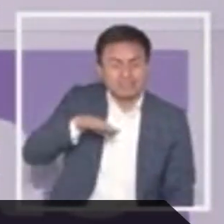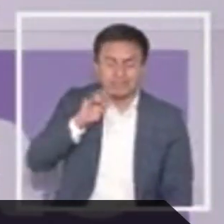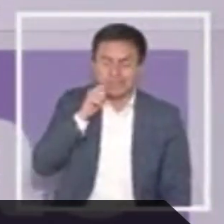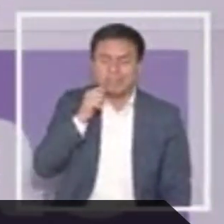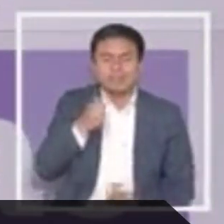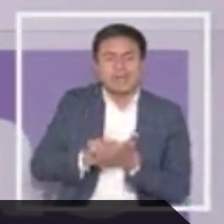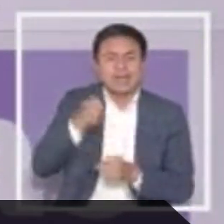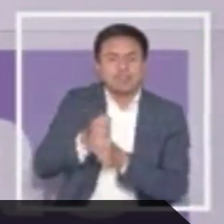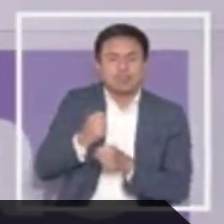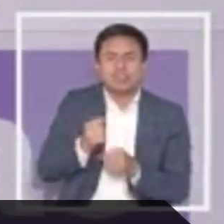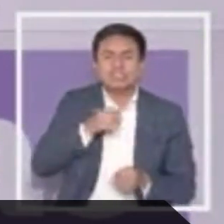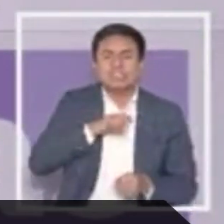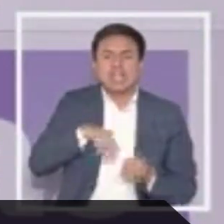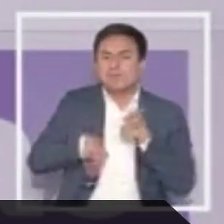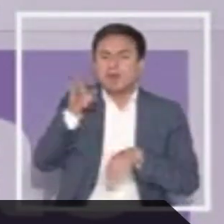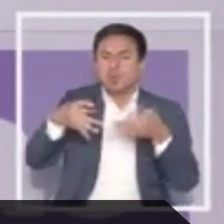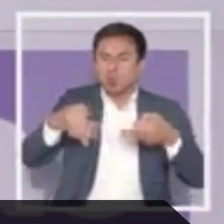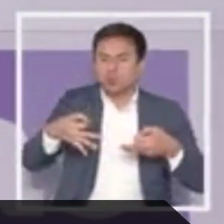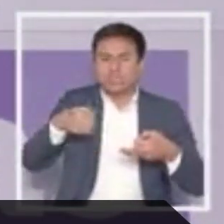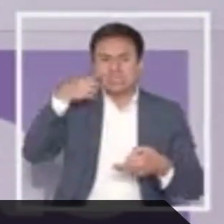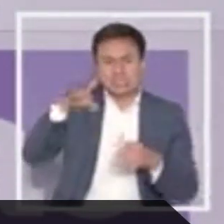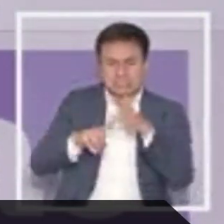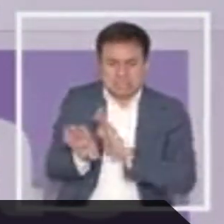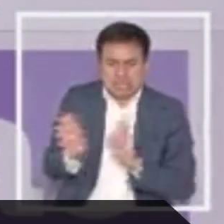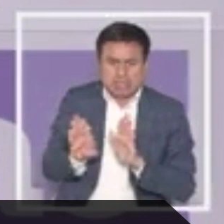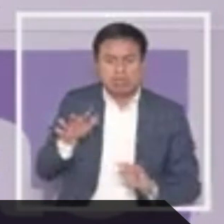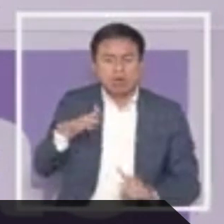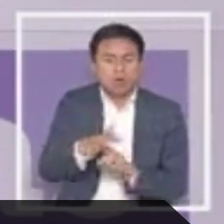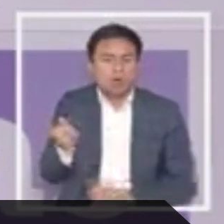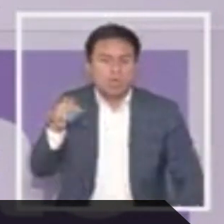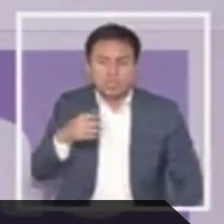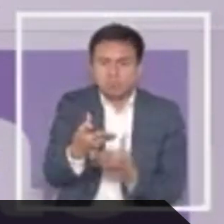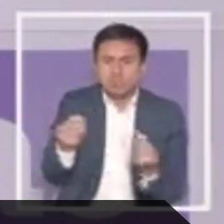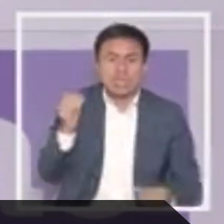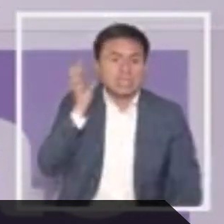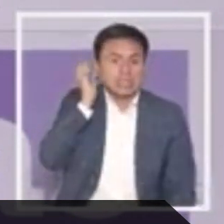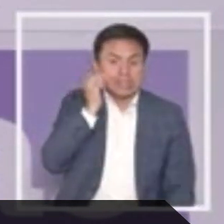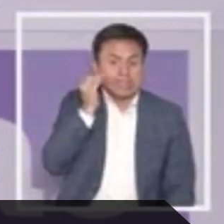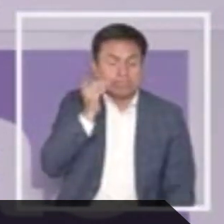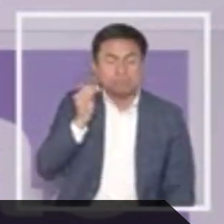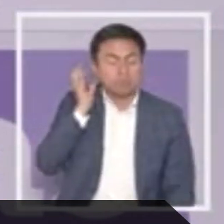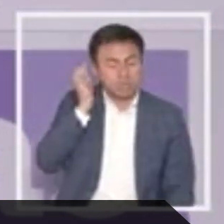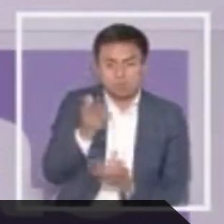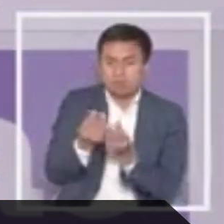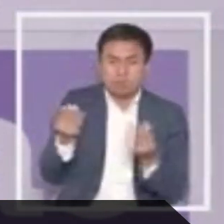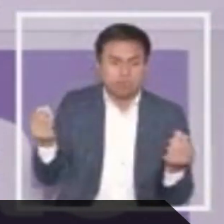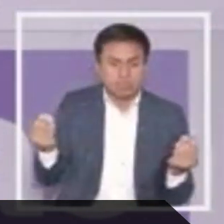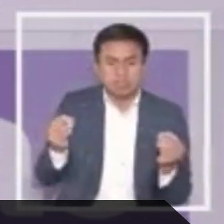trabajando incansablemente por un Chile más justo, sin las discriminaciones de origen que viven muchas niñas y mujeres, y sin